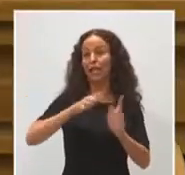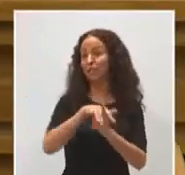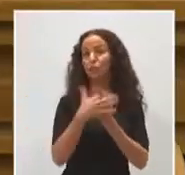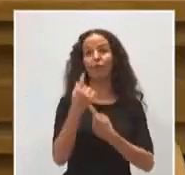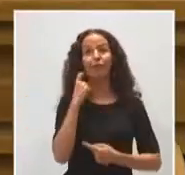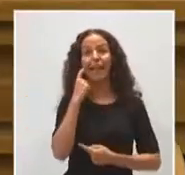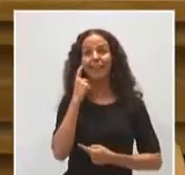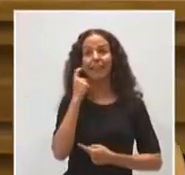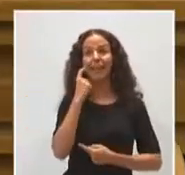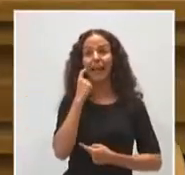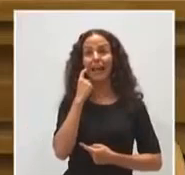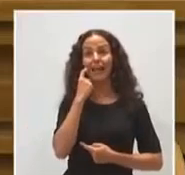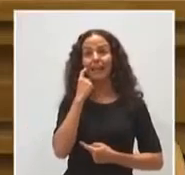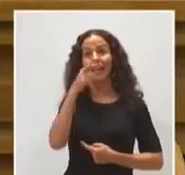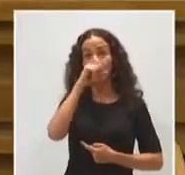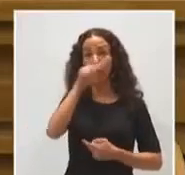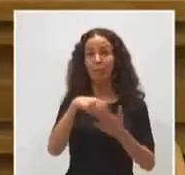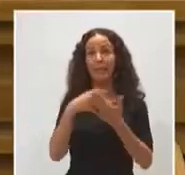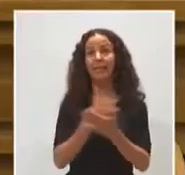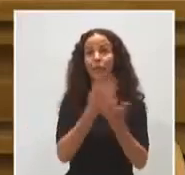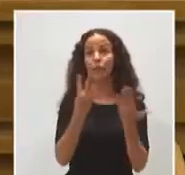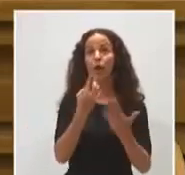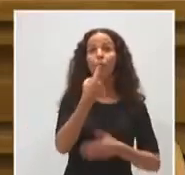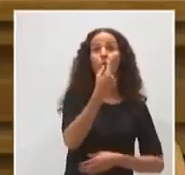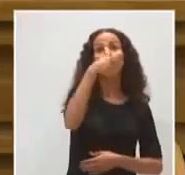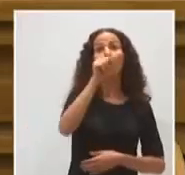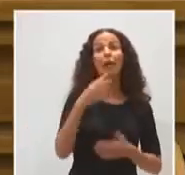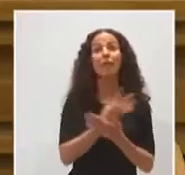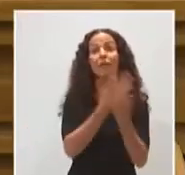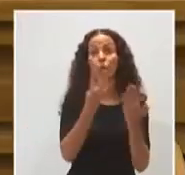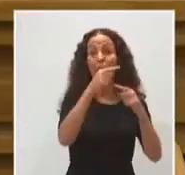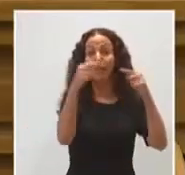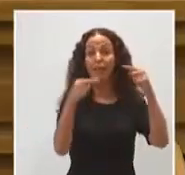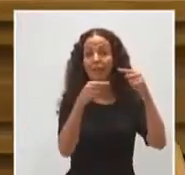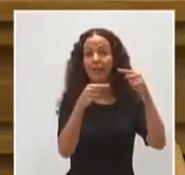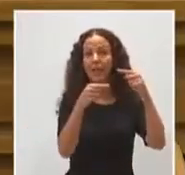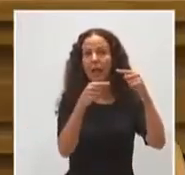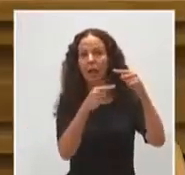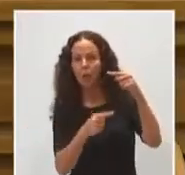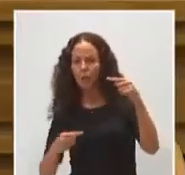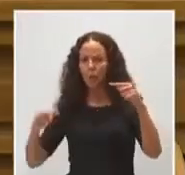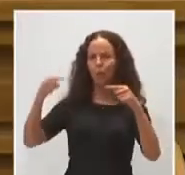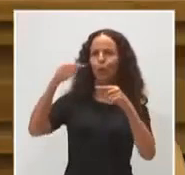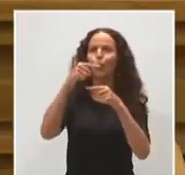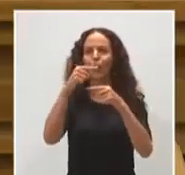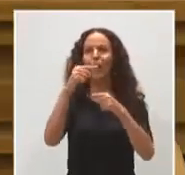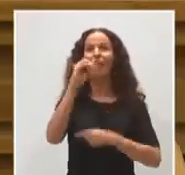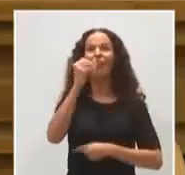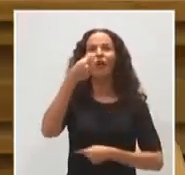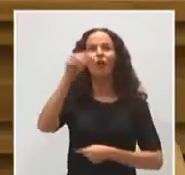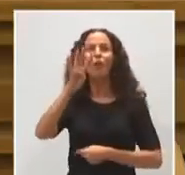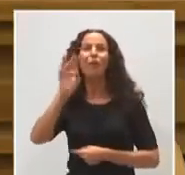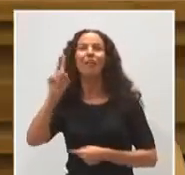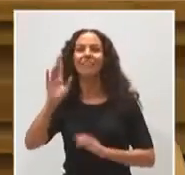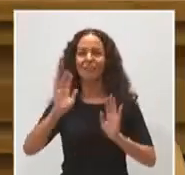teníamos en el 2019 pasamos de 119 de déficit a un superávit del 0 41 evidentemente es un